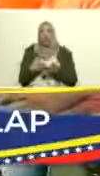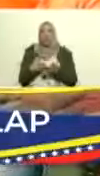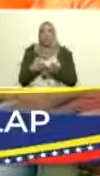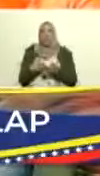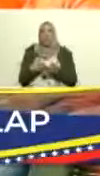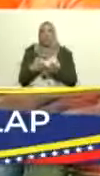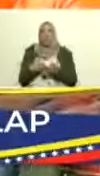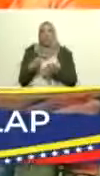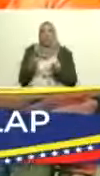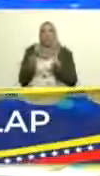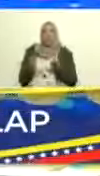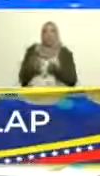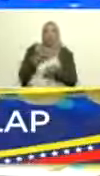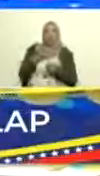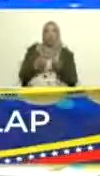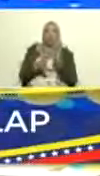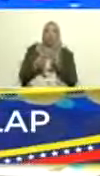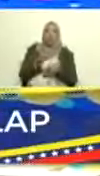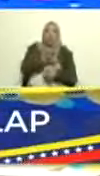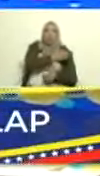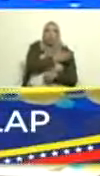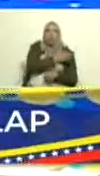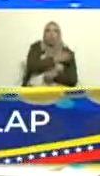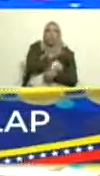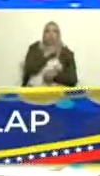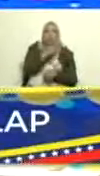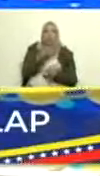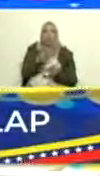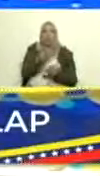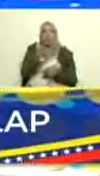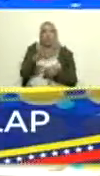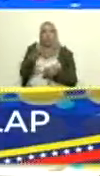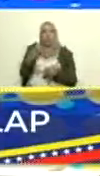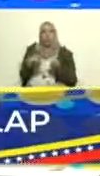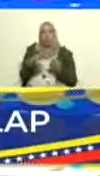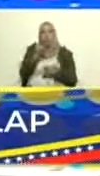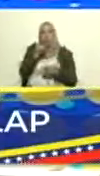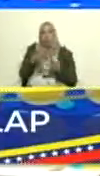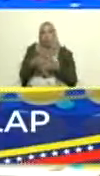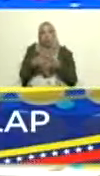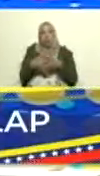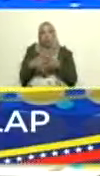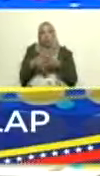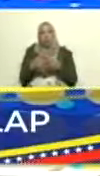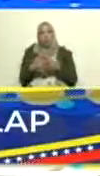querían meter los apellidos y la derecha oligárquica y el imperialismo.